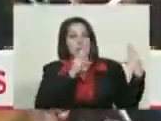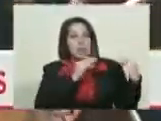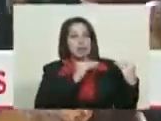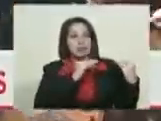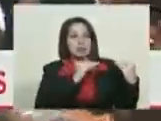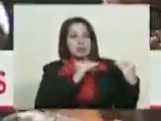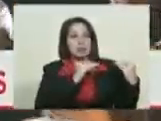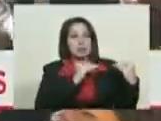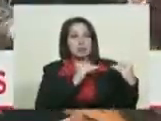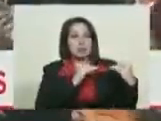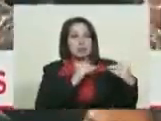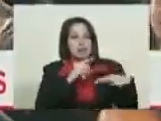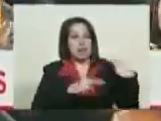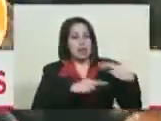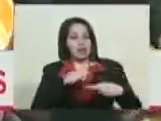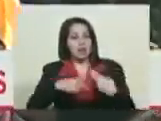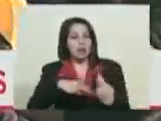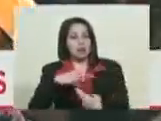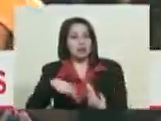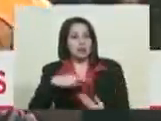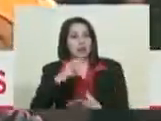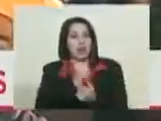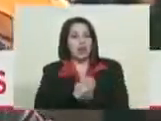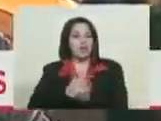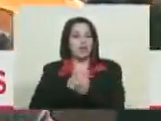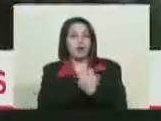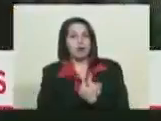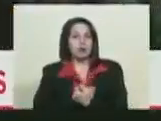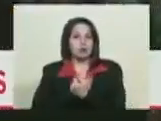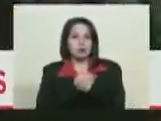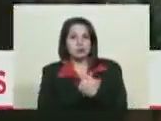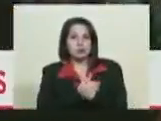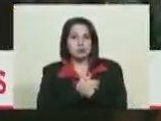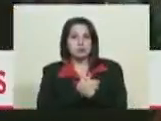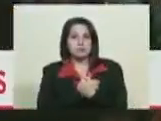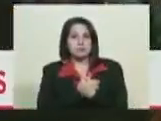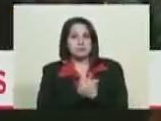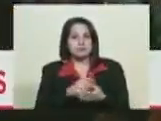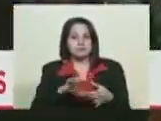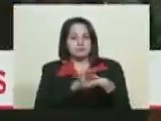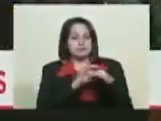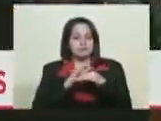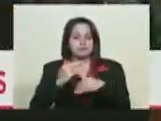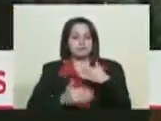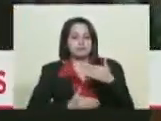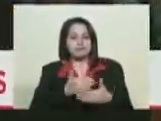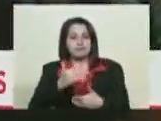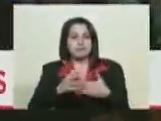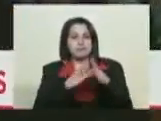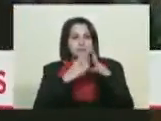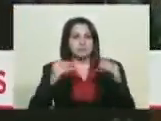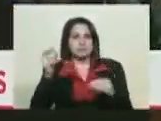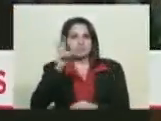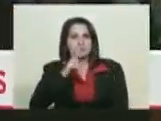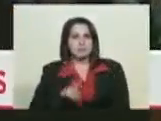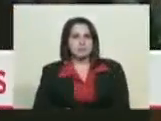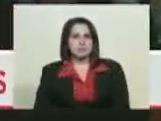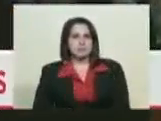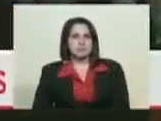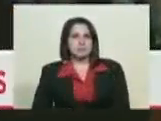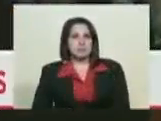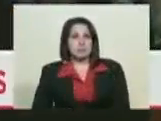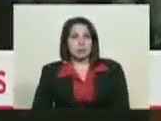la revolución del amor. Y tenemos que avanzar en la unión de todos los venezolanos.